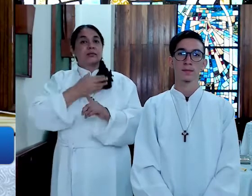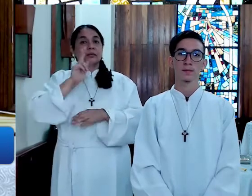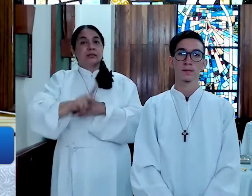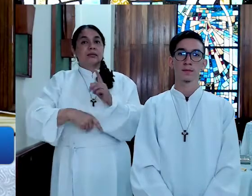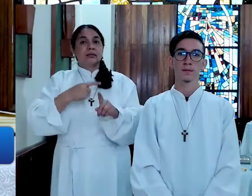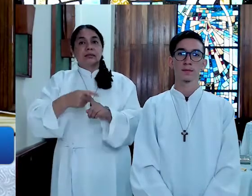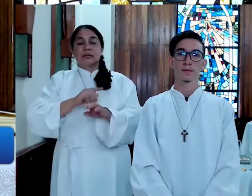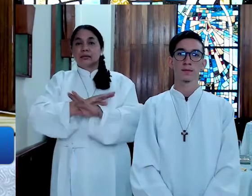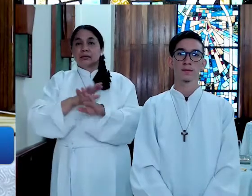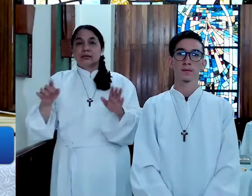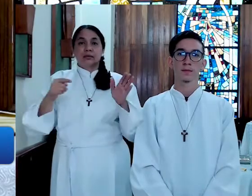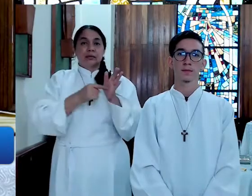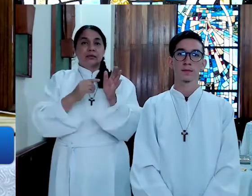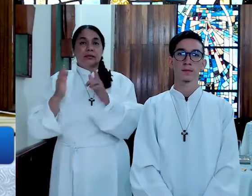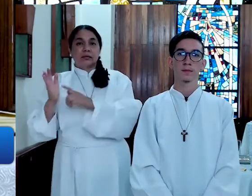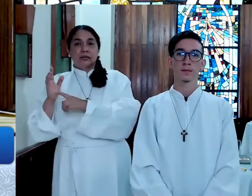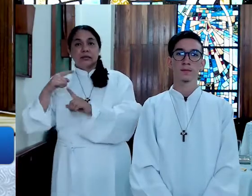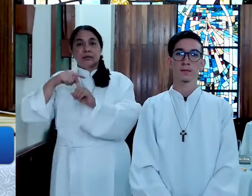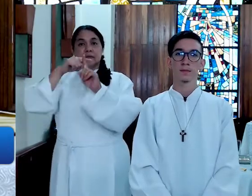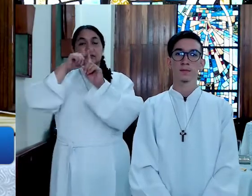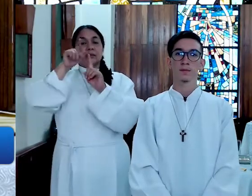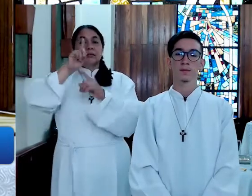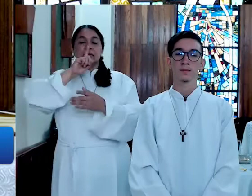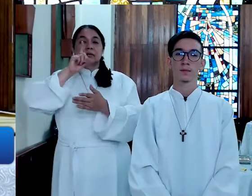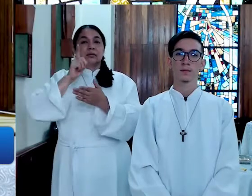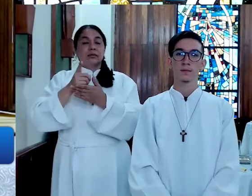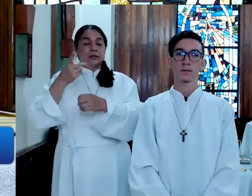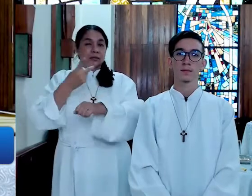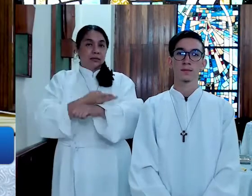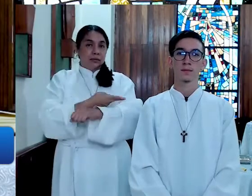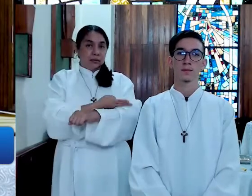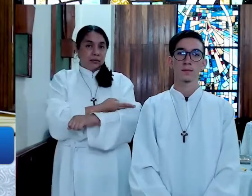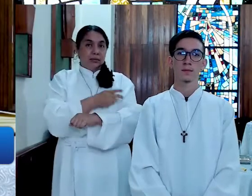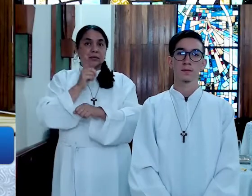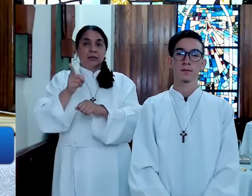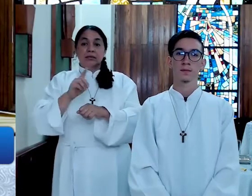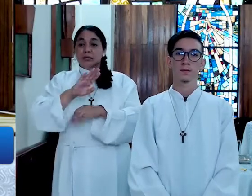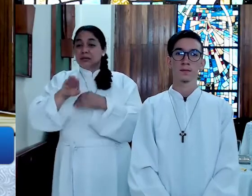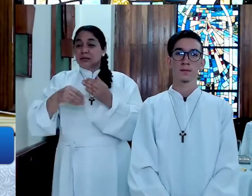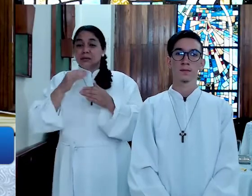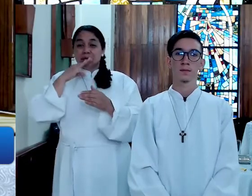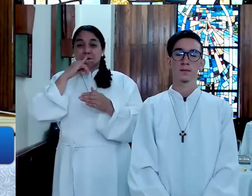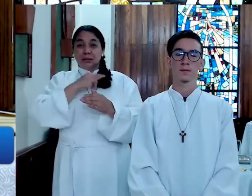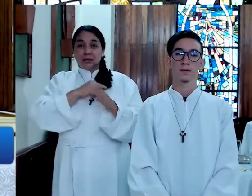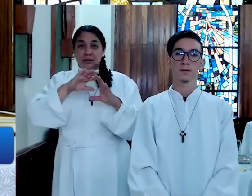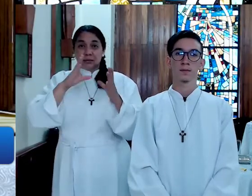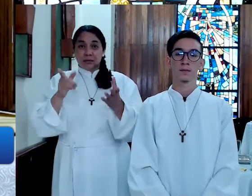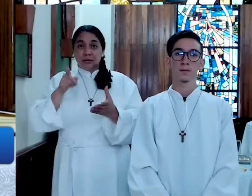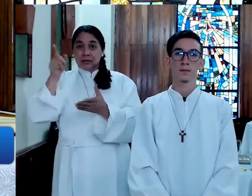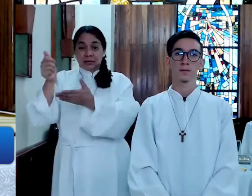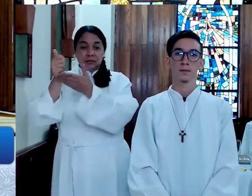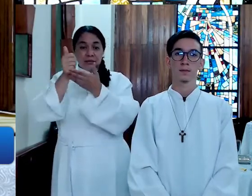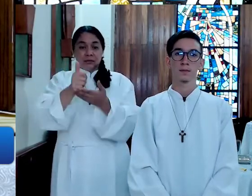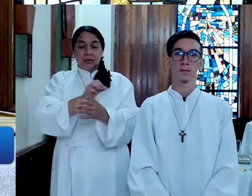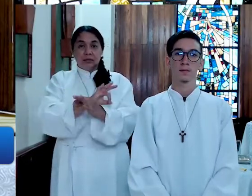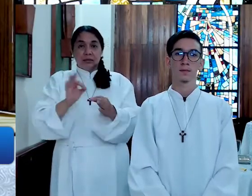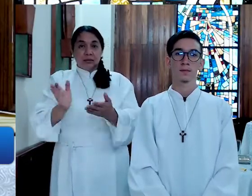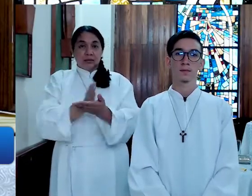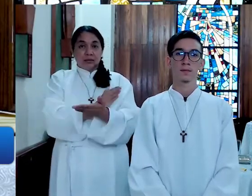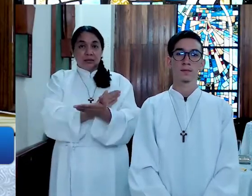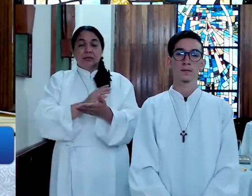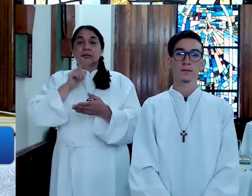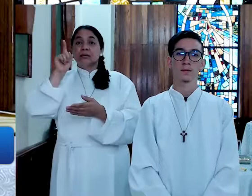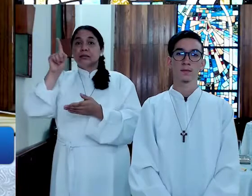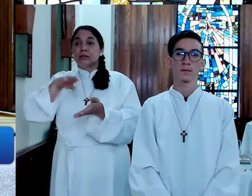ha sido inmolado. Porque eres el verdadero Cordero que quitó el pecado del mundo, muriendo destruyó nuestra